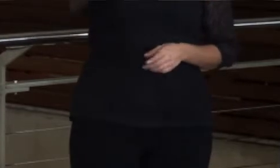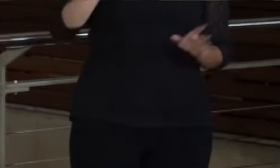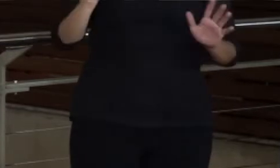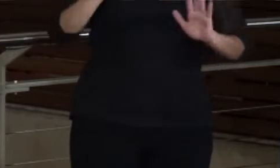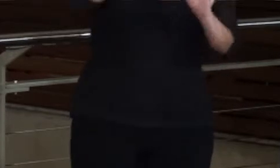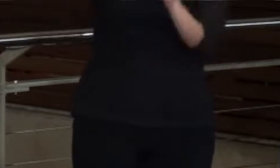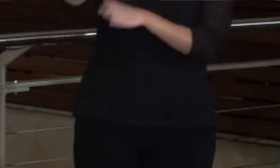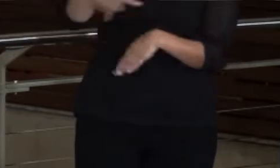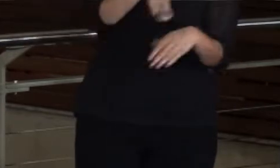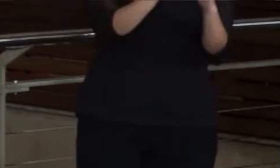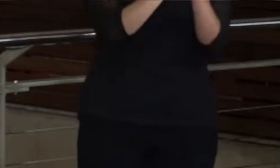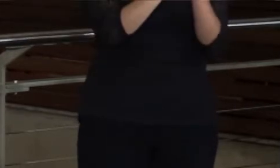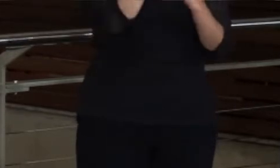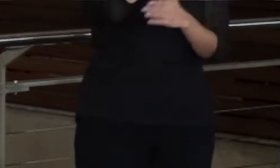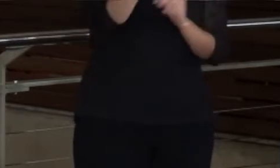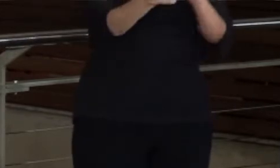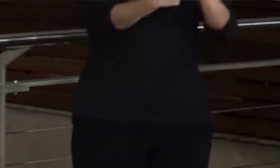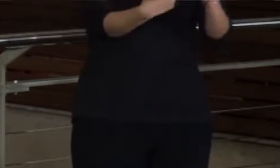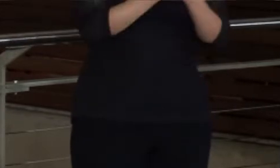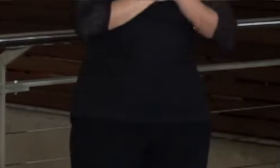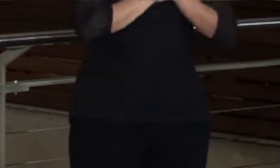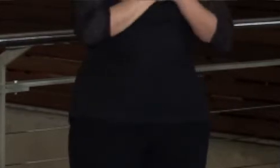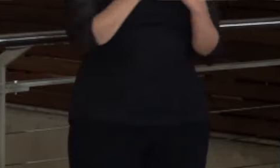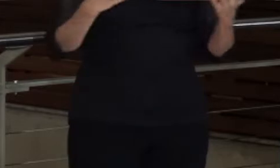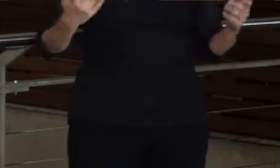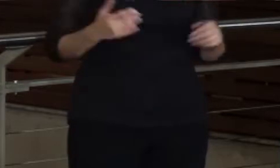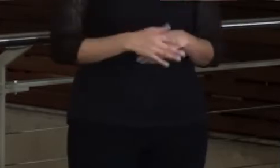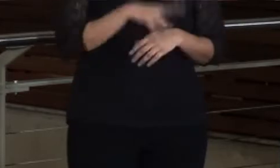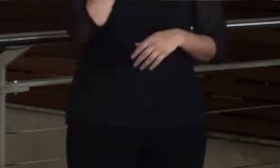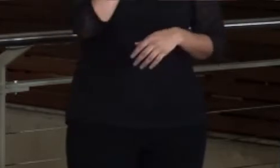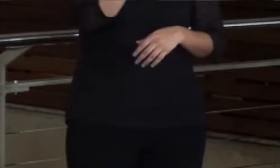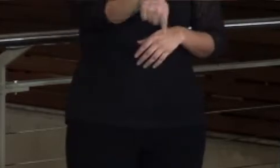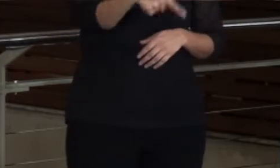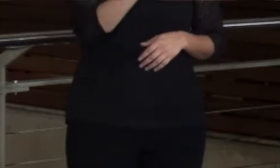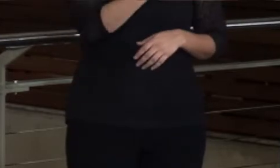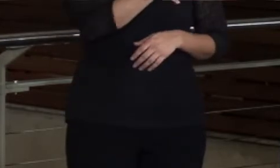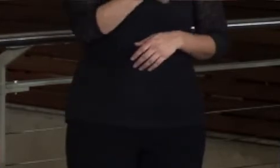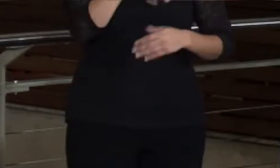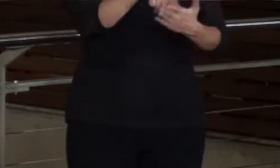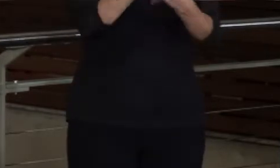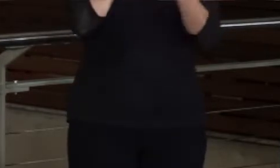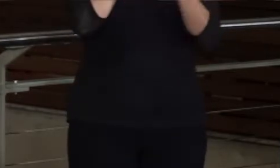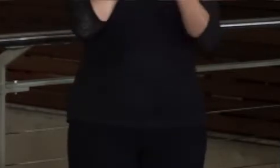amor o sea este enano me abrió el corazón